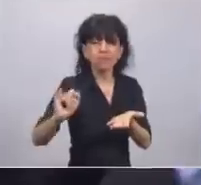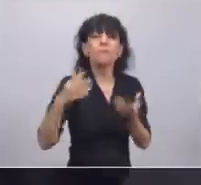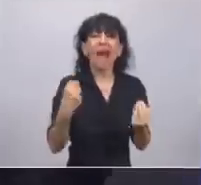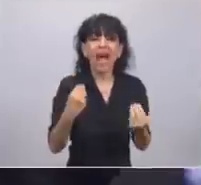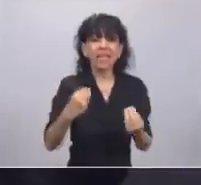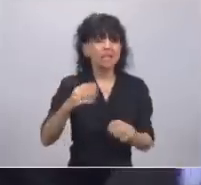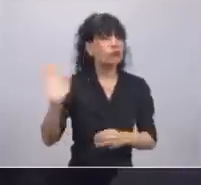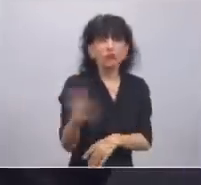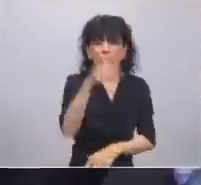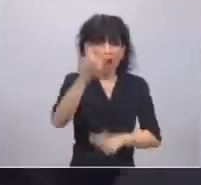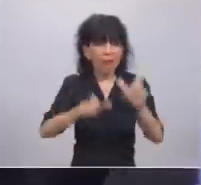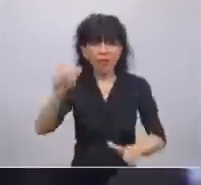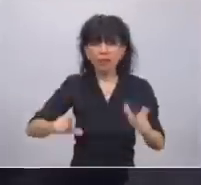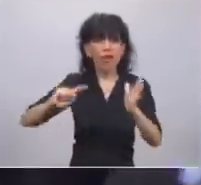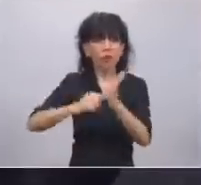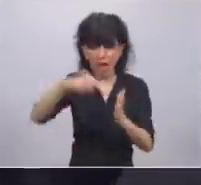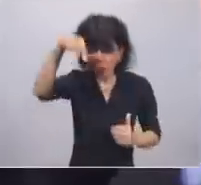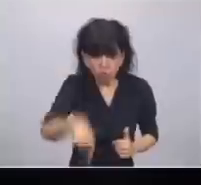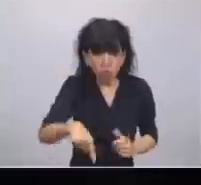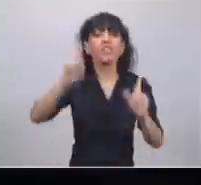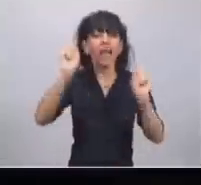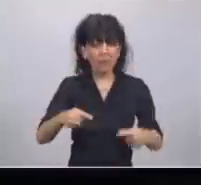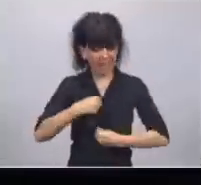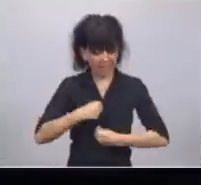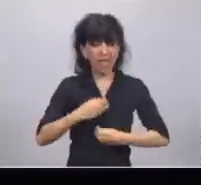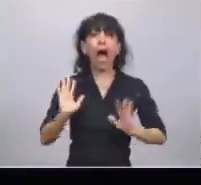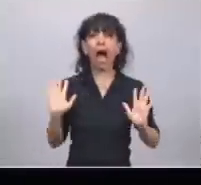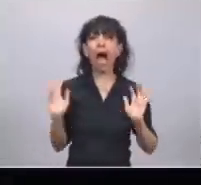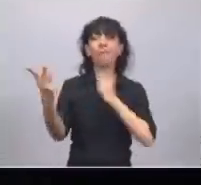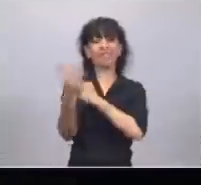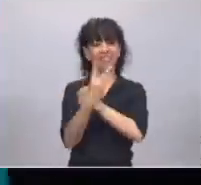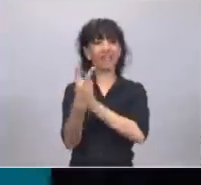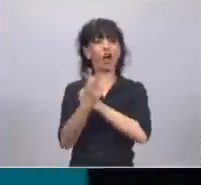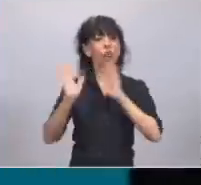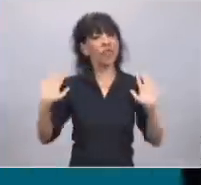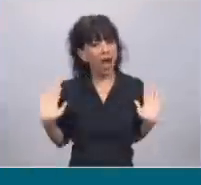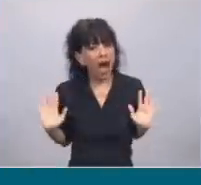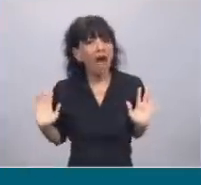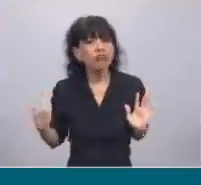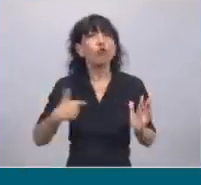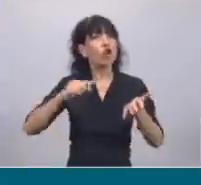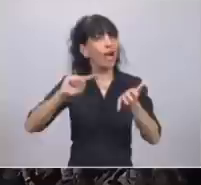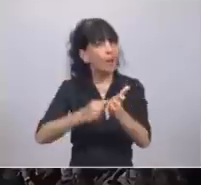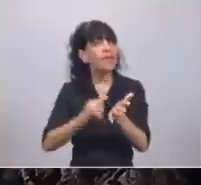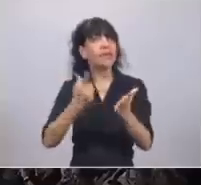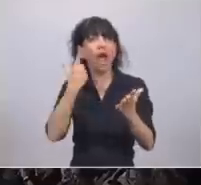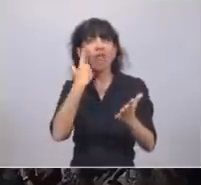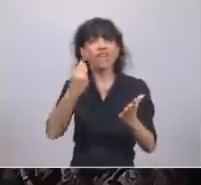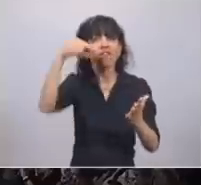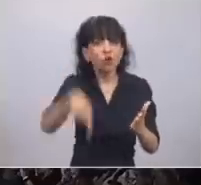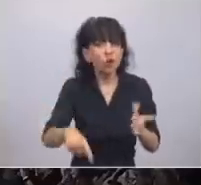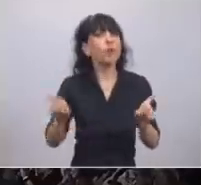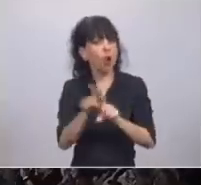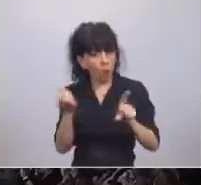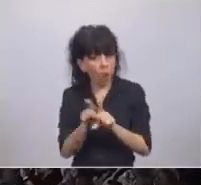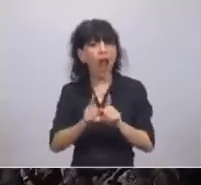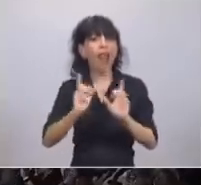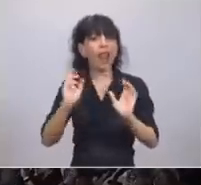vivan seguros, también se sientan integrados a la ciudad de Buenos Aires.